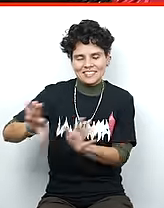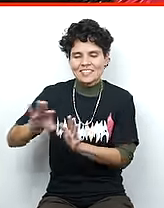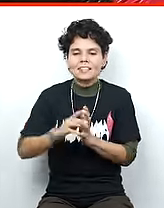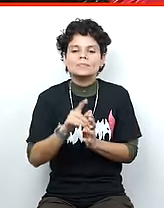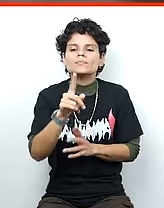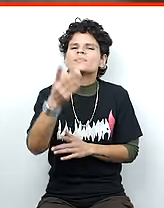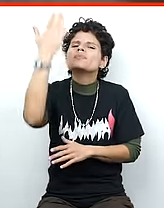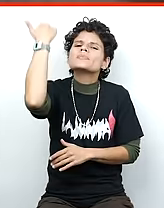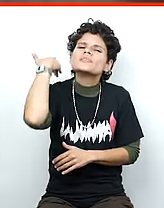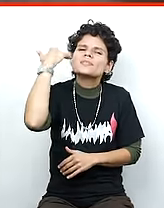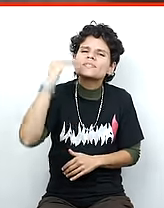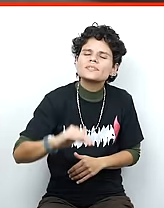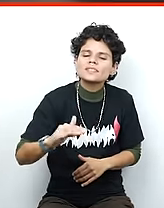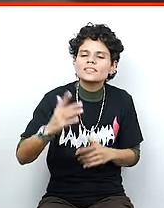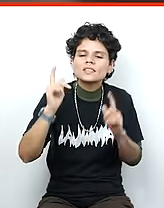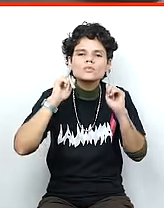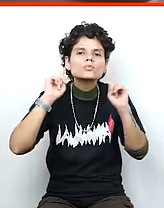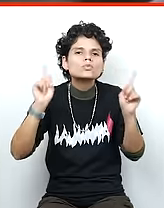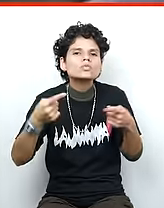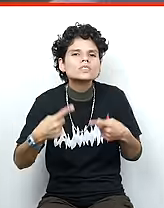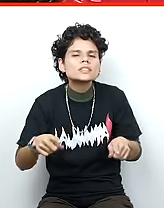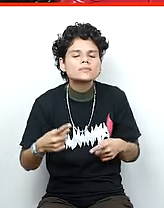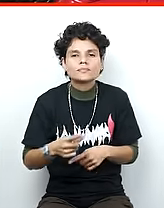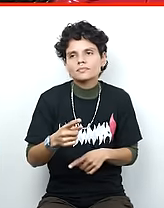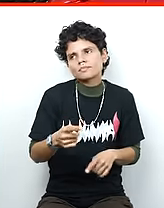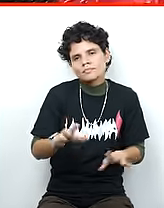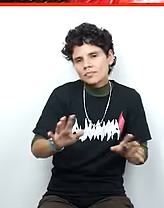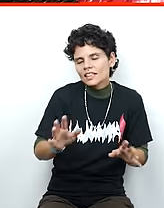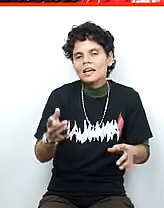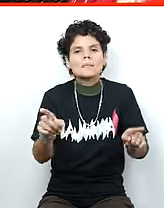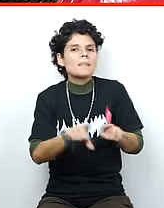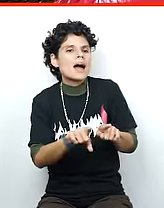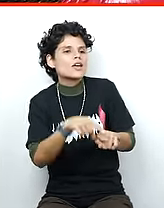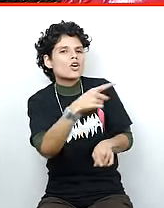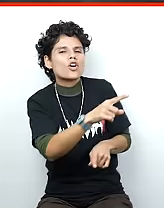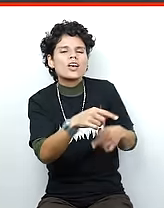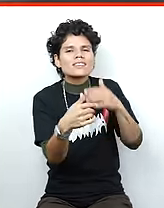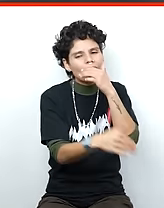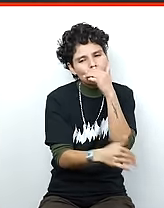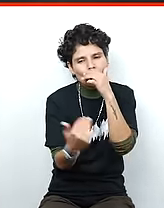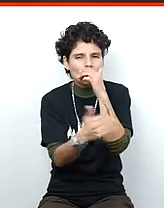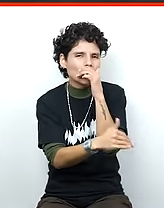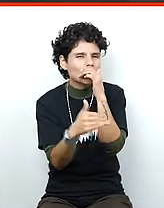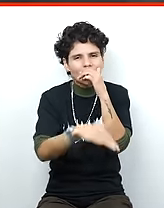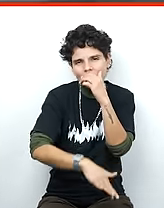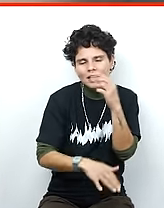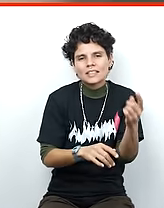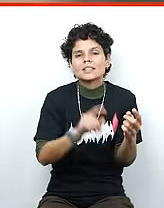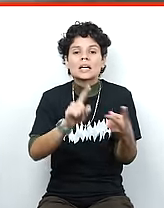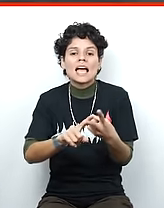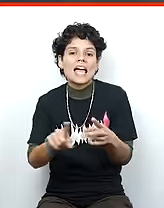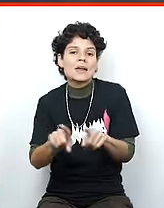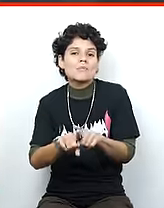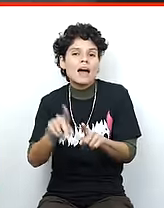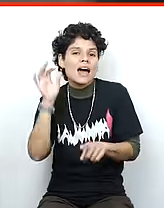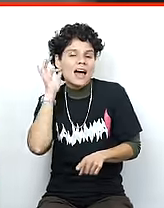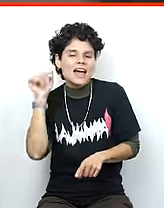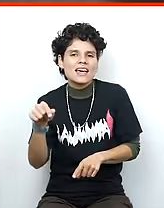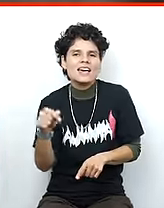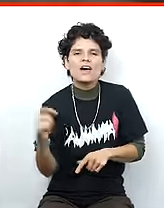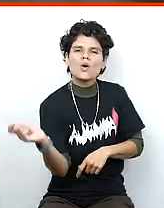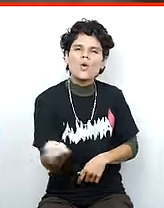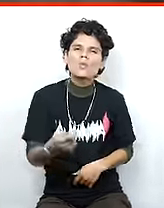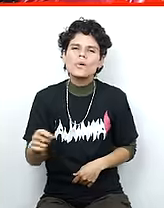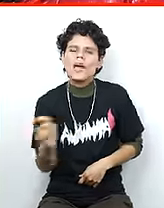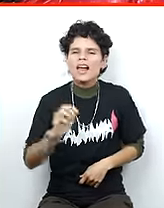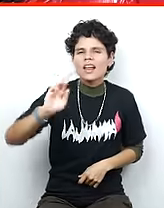música escucháis? De todo, en verdad, un poco. Es que mi hermano era rapero. Entonces, por ese lado escuchaba harto rap. Mi hermana era más cumbiera, reggaetonera, por ahí escuchaba.